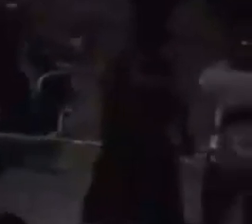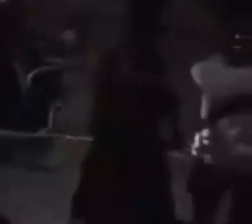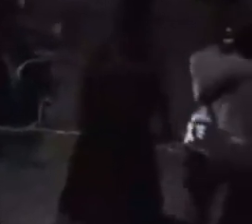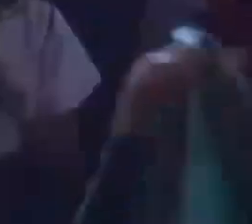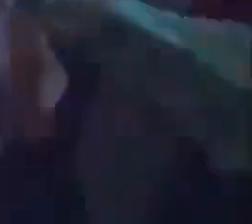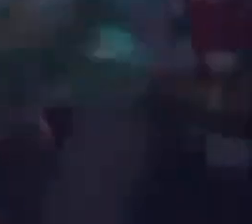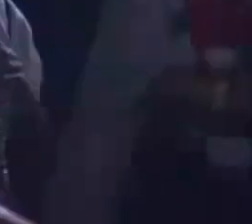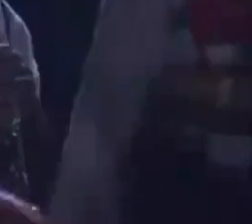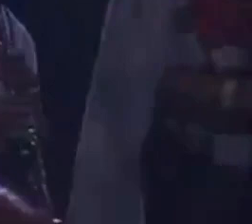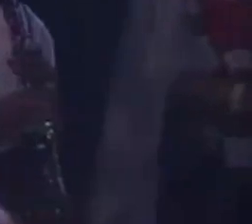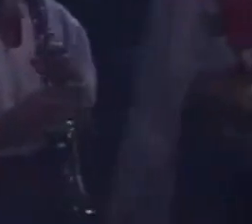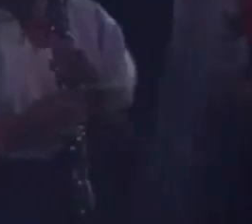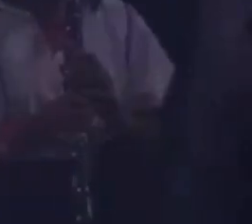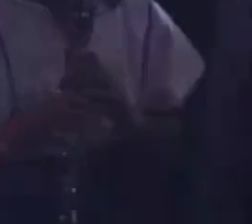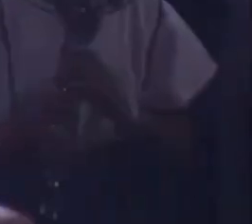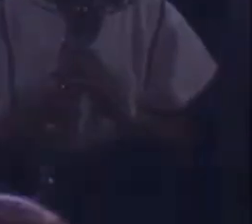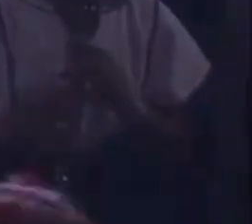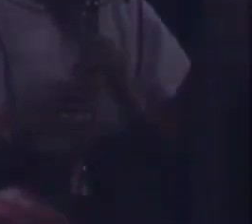trabajo.